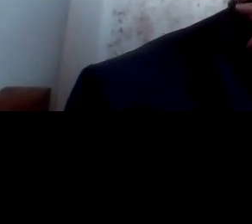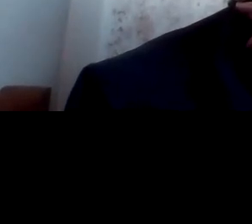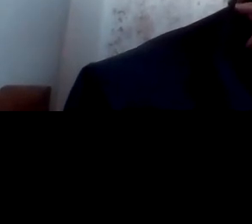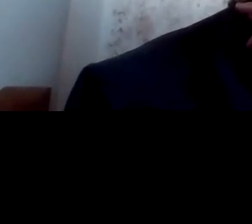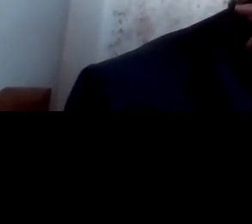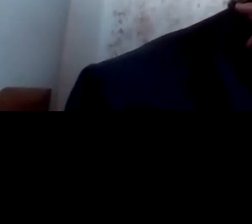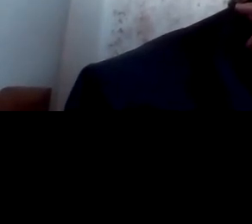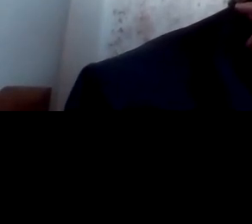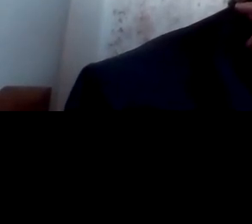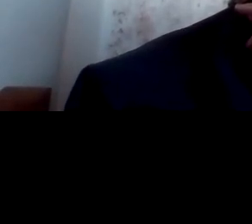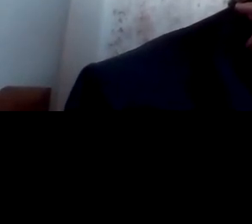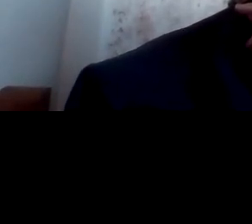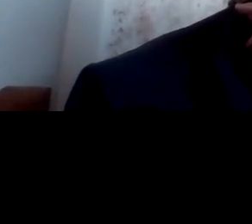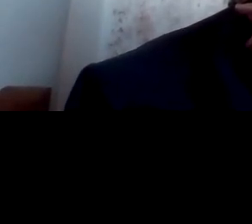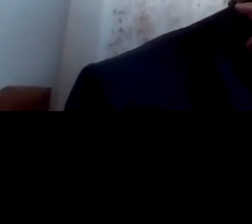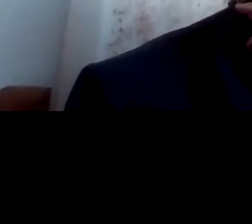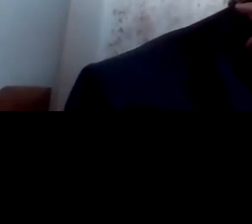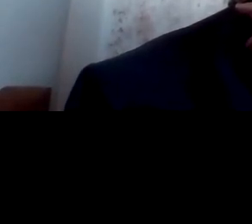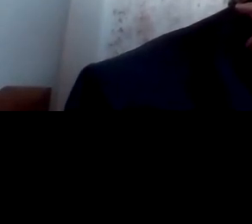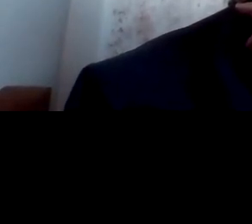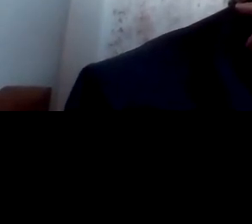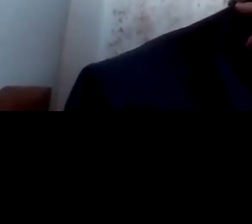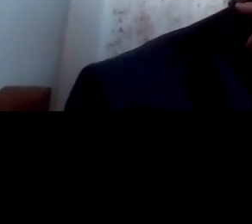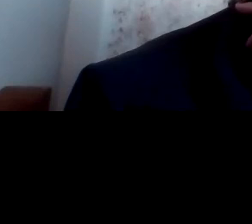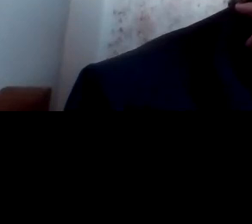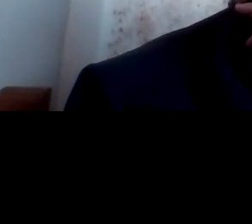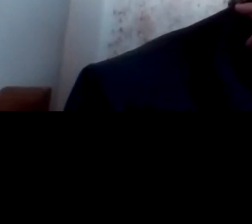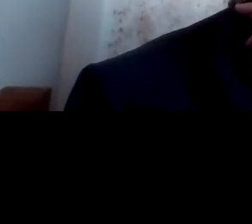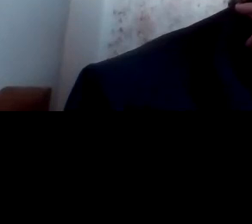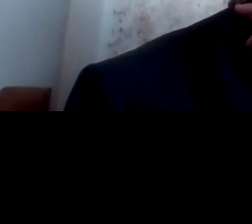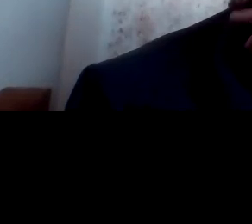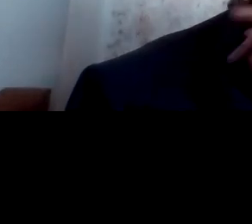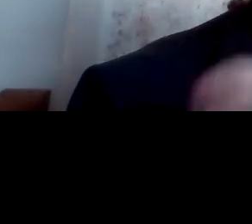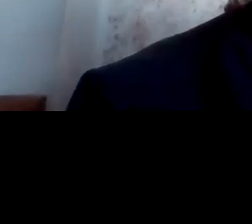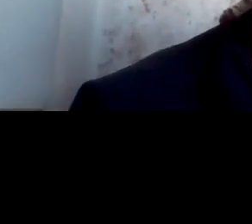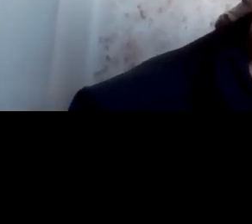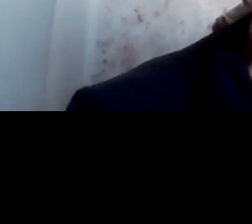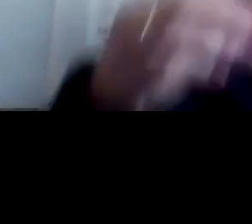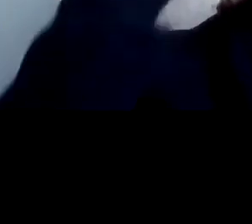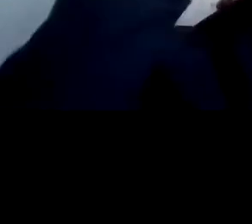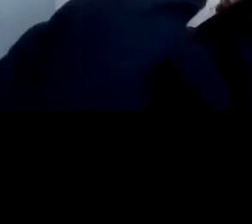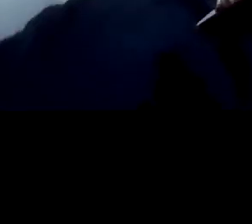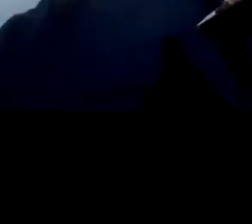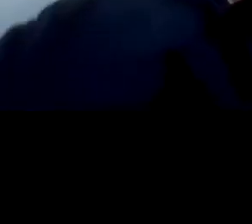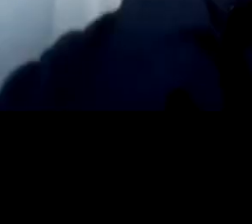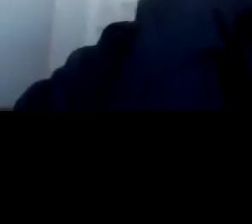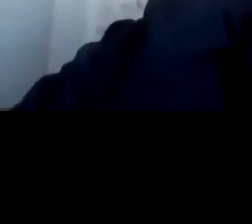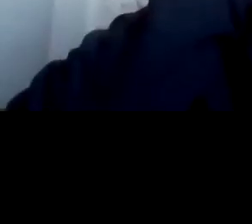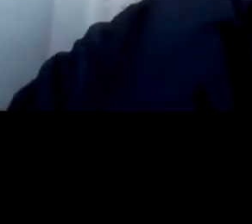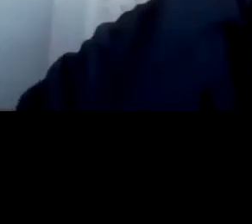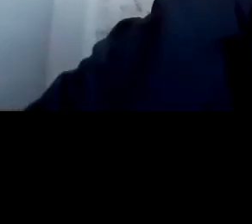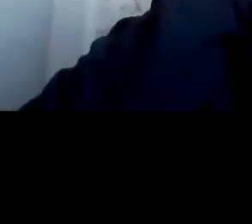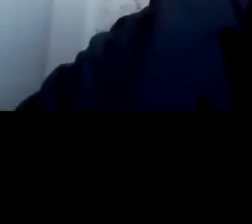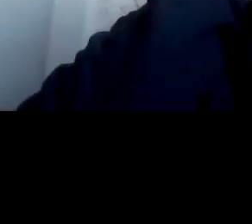clase sincrónica es ver los videos. Ya, Alice, por favor. Ya. ¿Ya? Que le vaya muy Doutor,